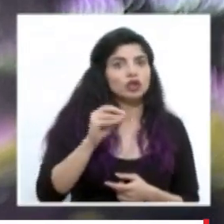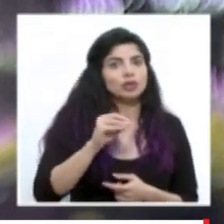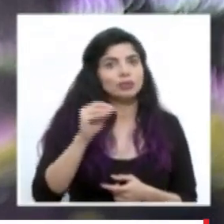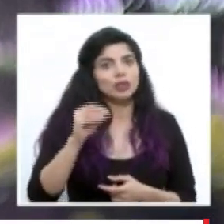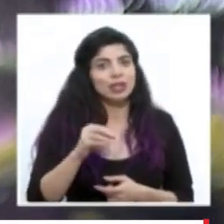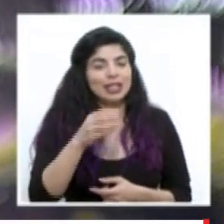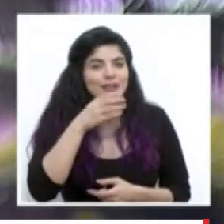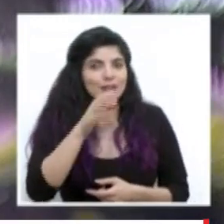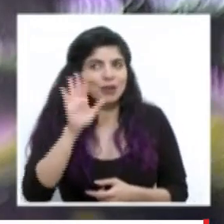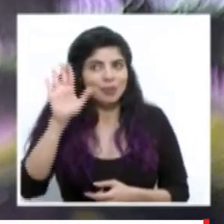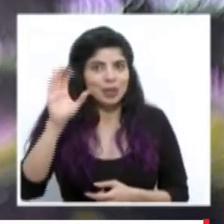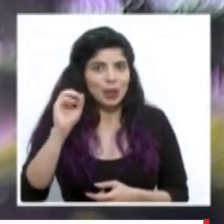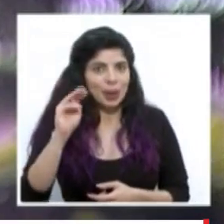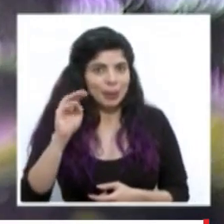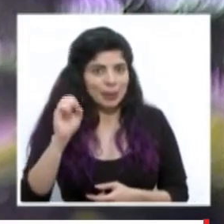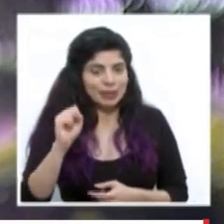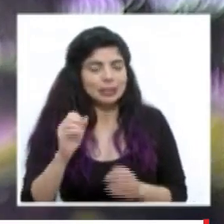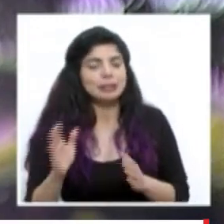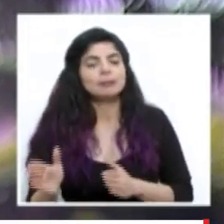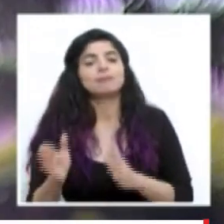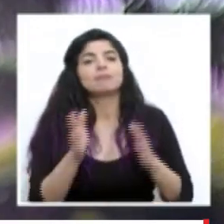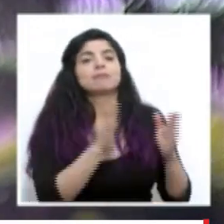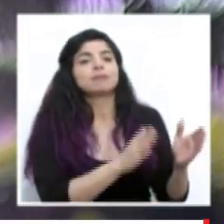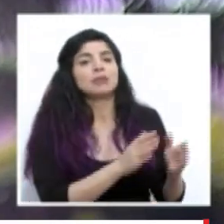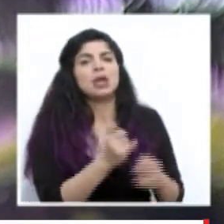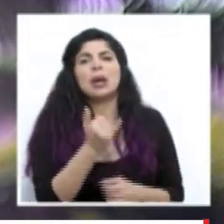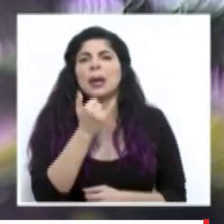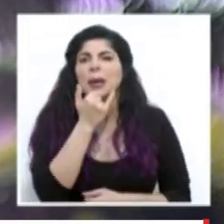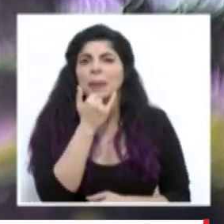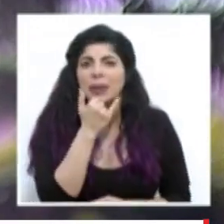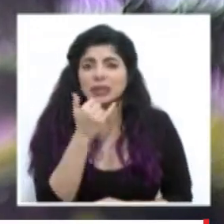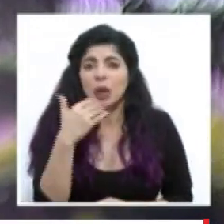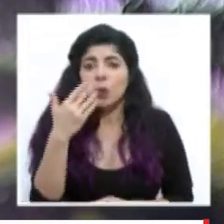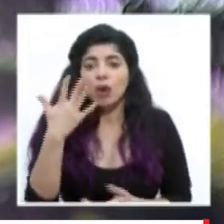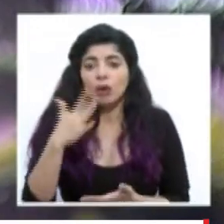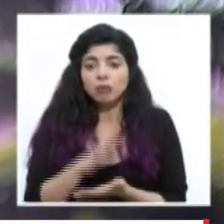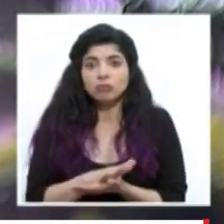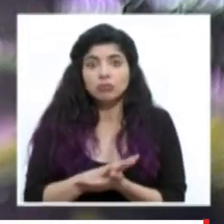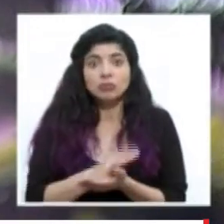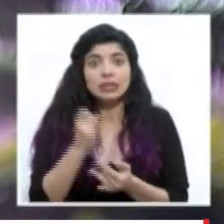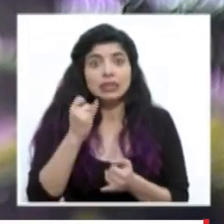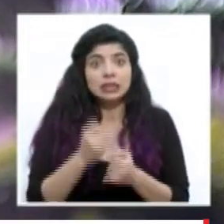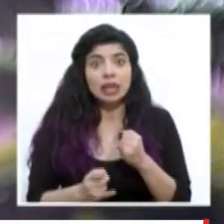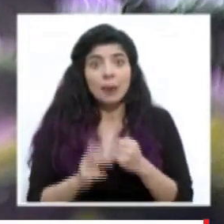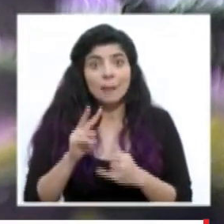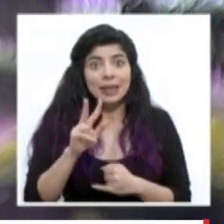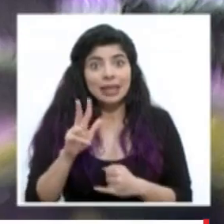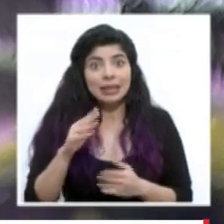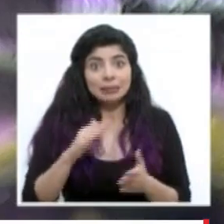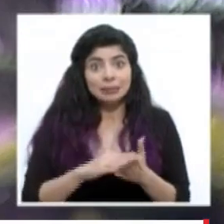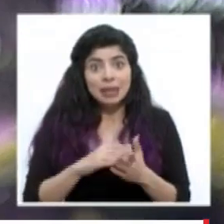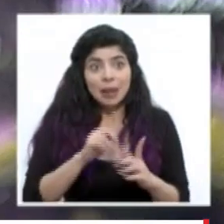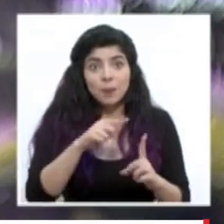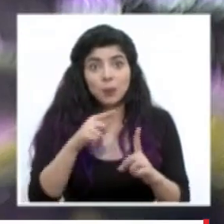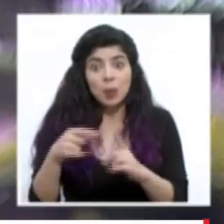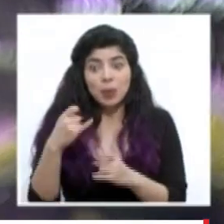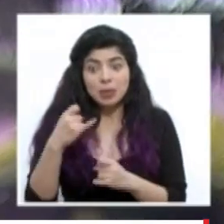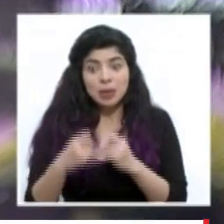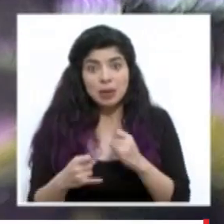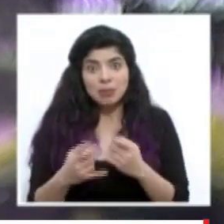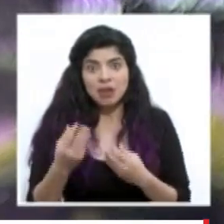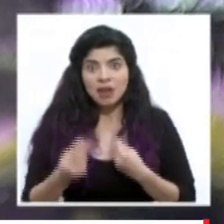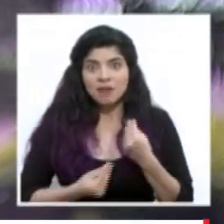recomienda la OMS? Y por otro lado, ¿qué va a pasar cuando se nos acaban estas 23.000 pruebas? Sé que nos